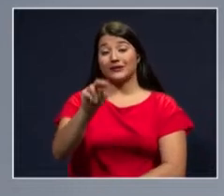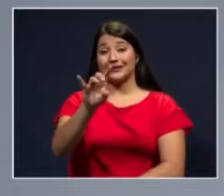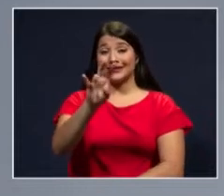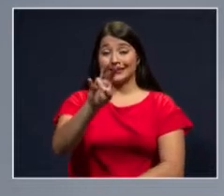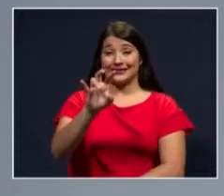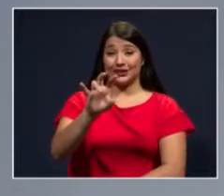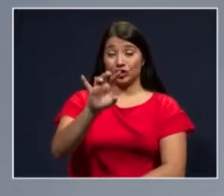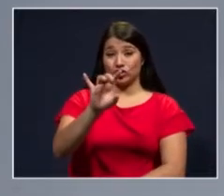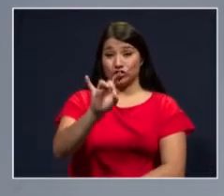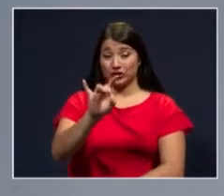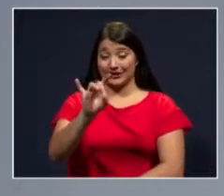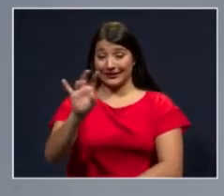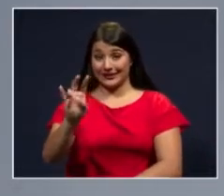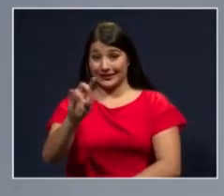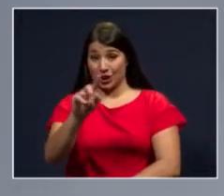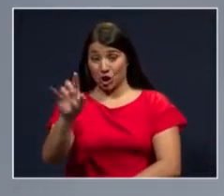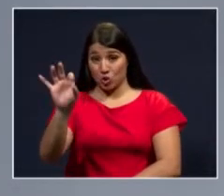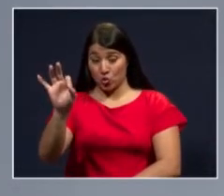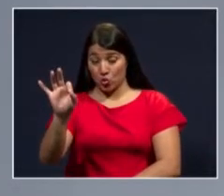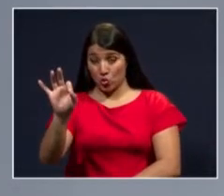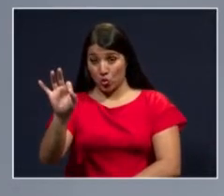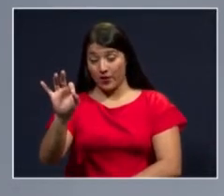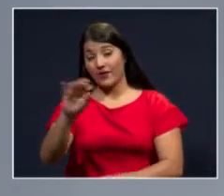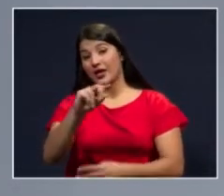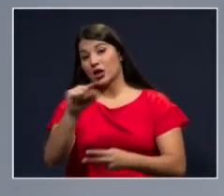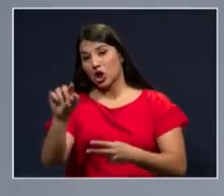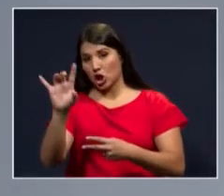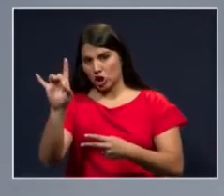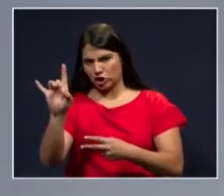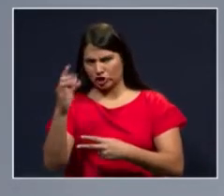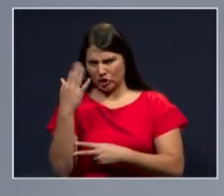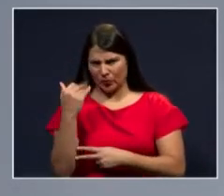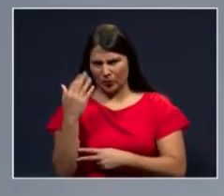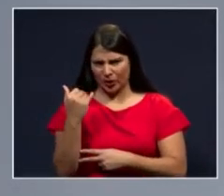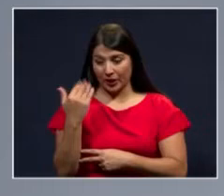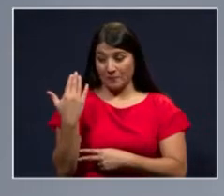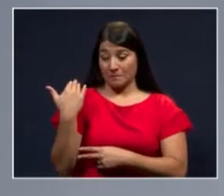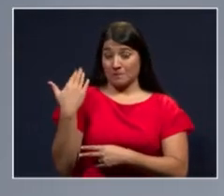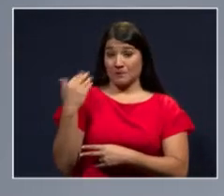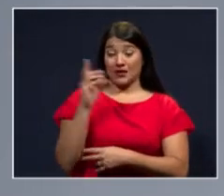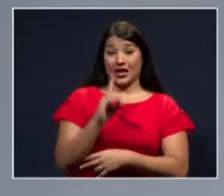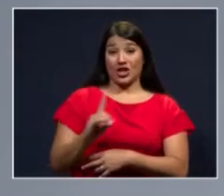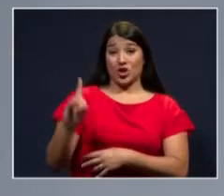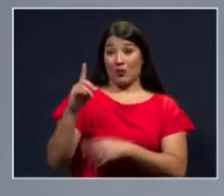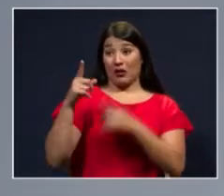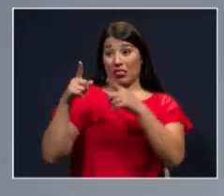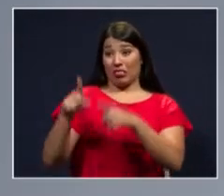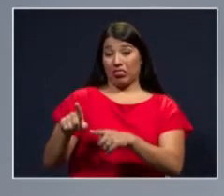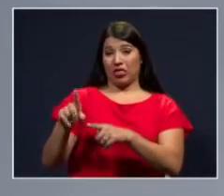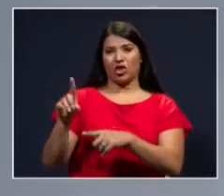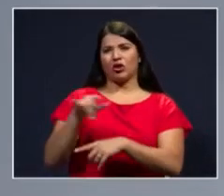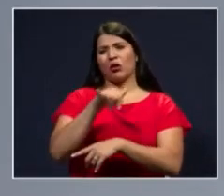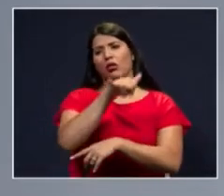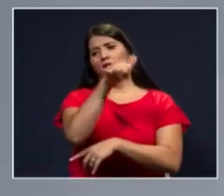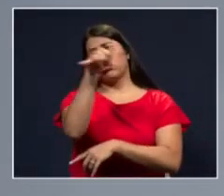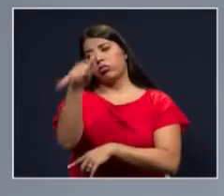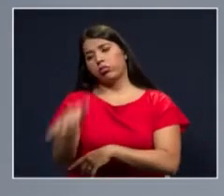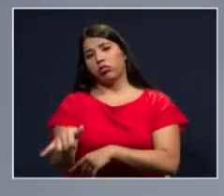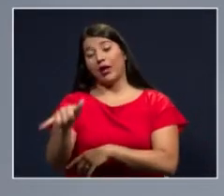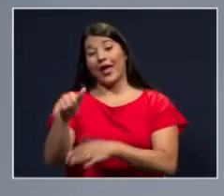Boeing 737-9. La decisión se toma luego del accidente del pasado domingo en Etiopía, donde